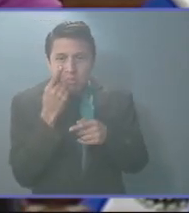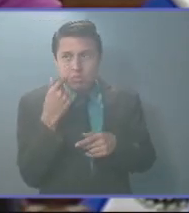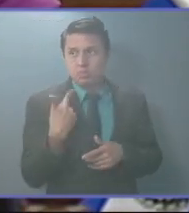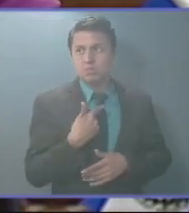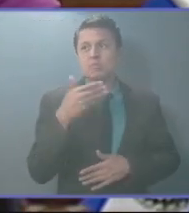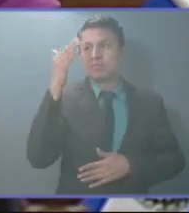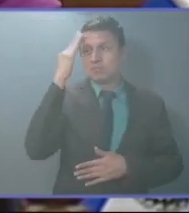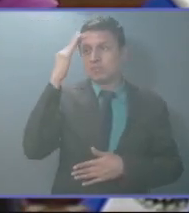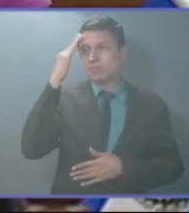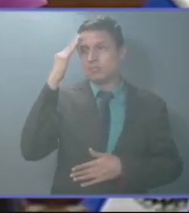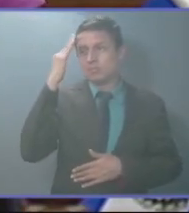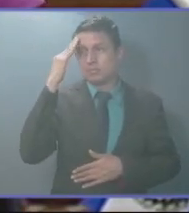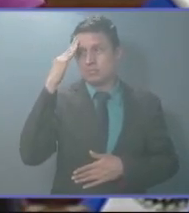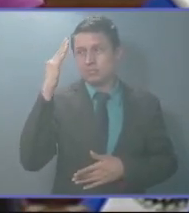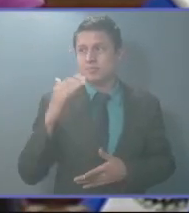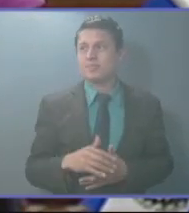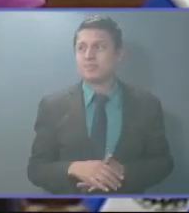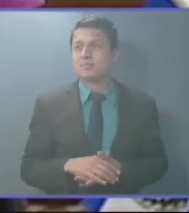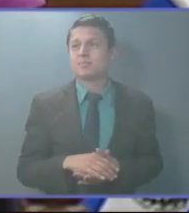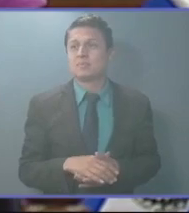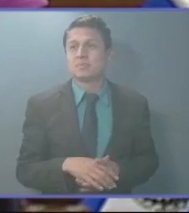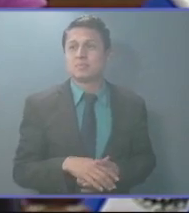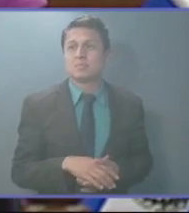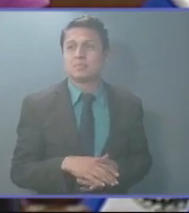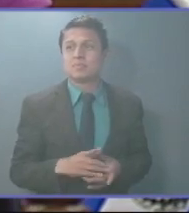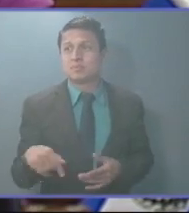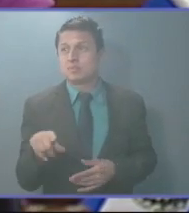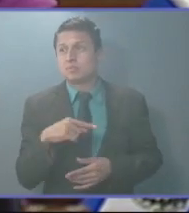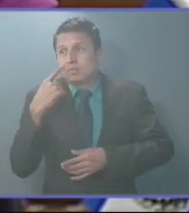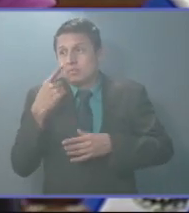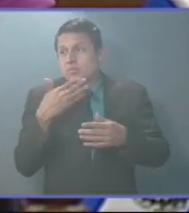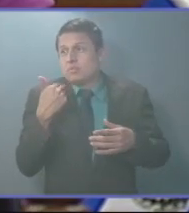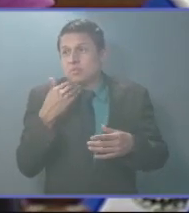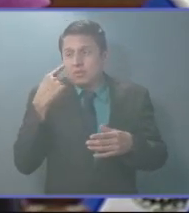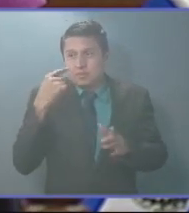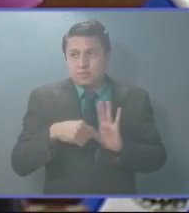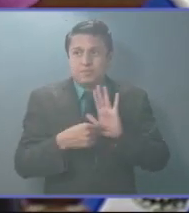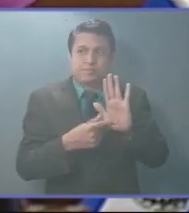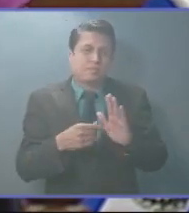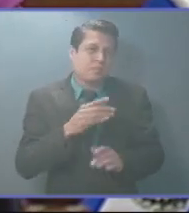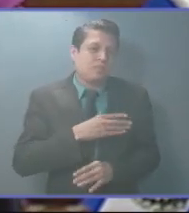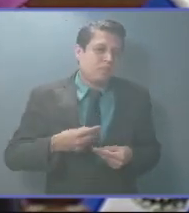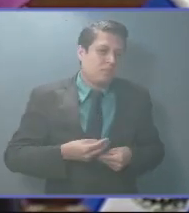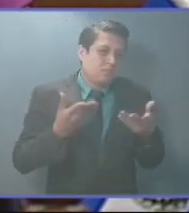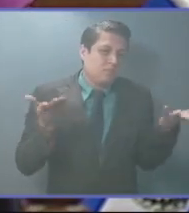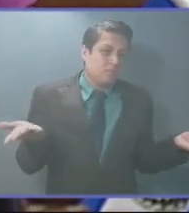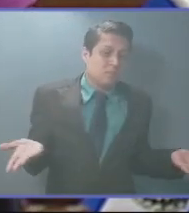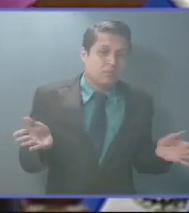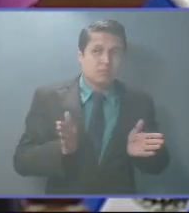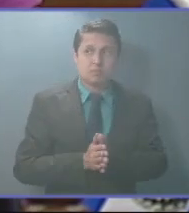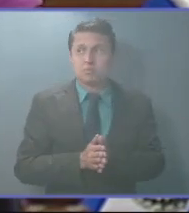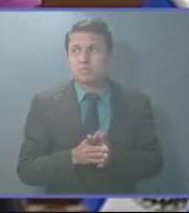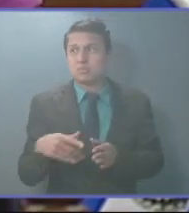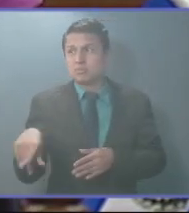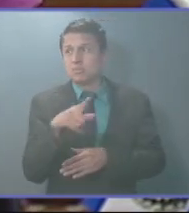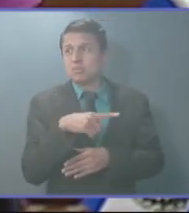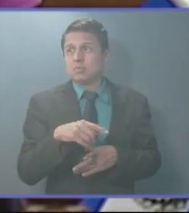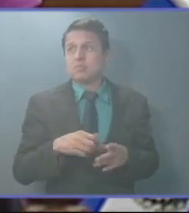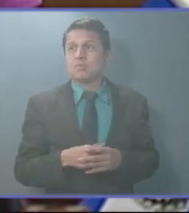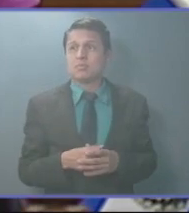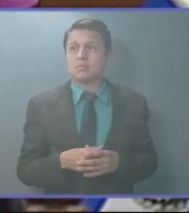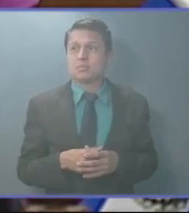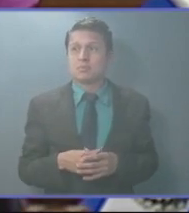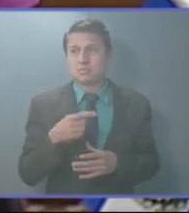conocemos su institución esta disciplina que los caracteriza es que efectivamente ustedes siempre